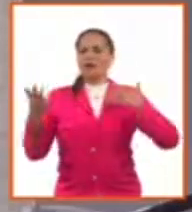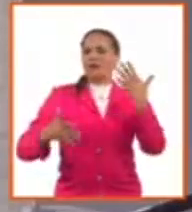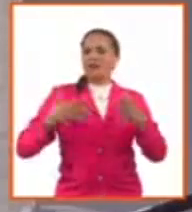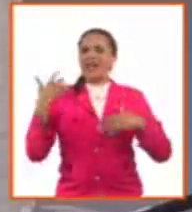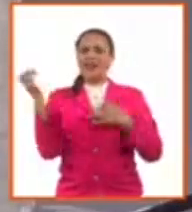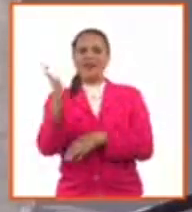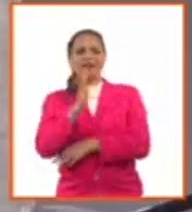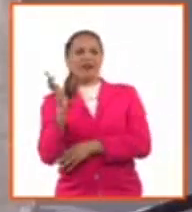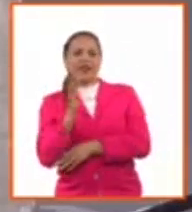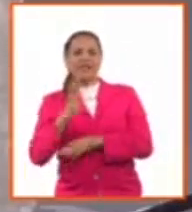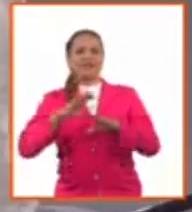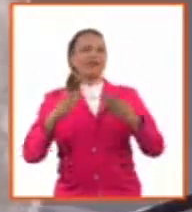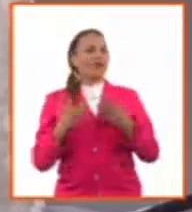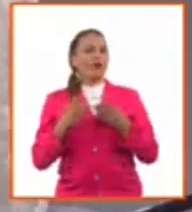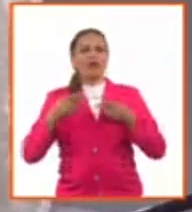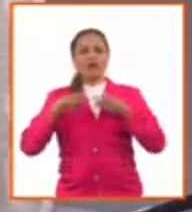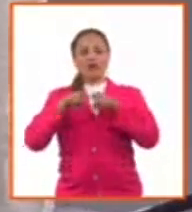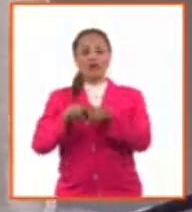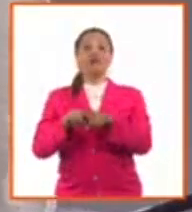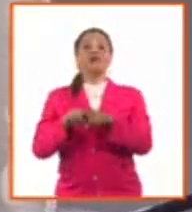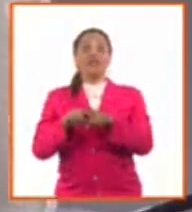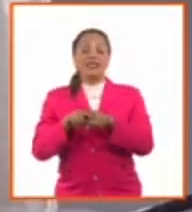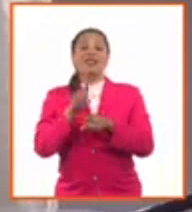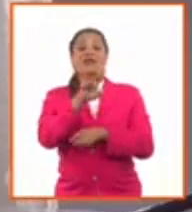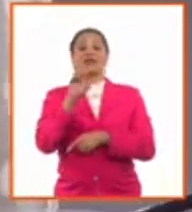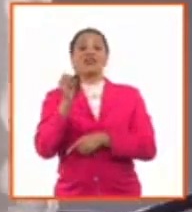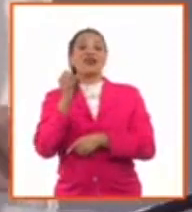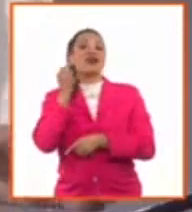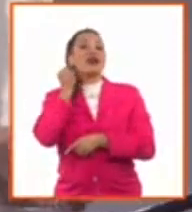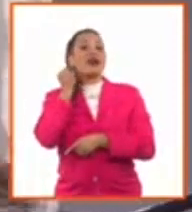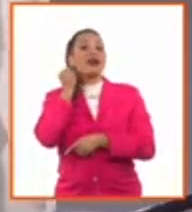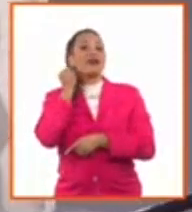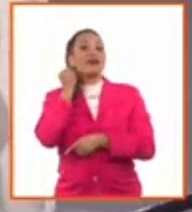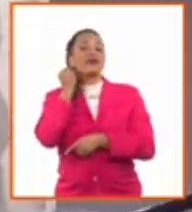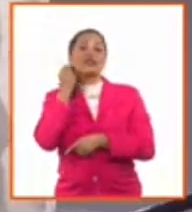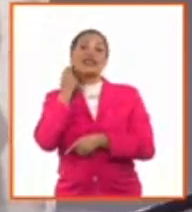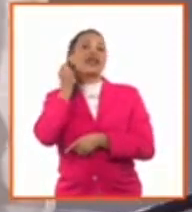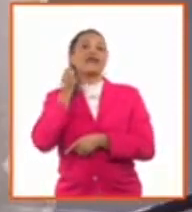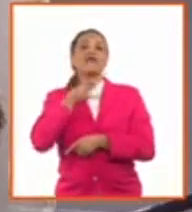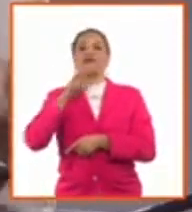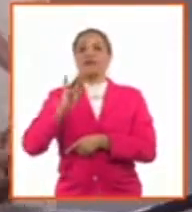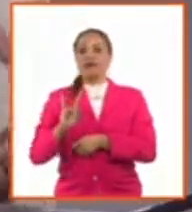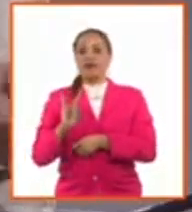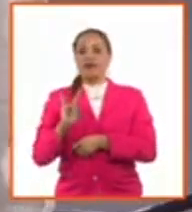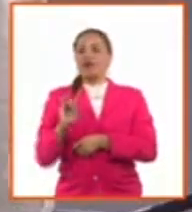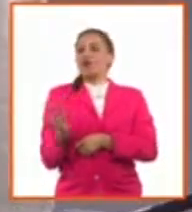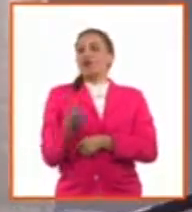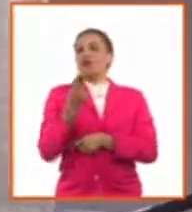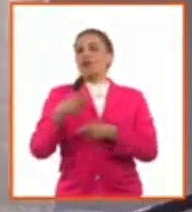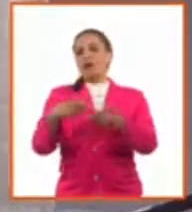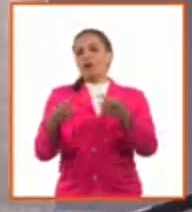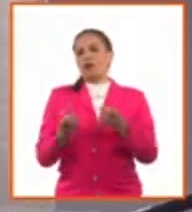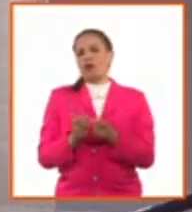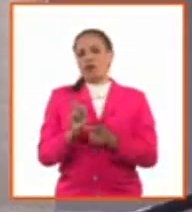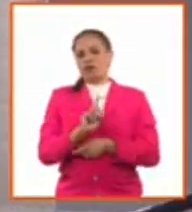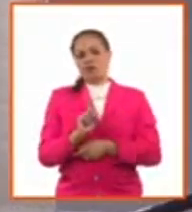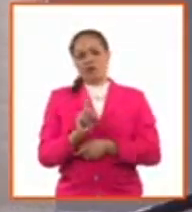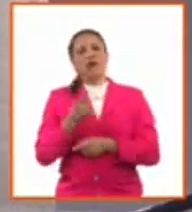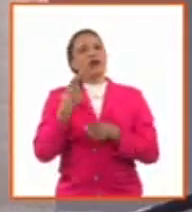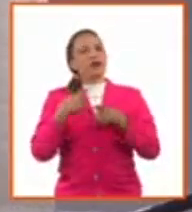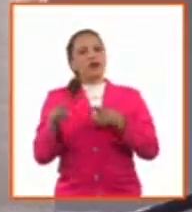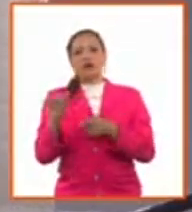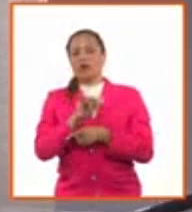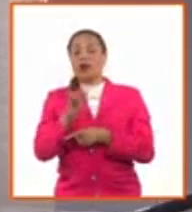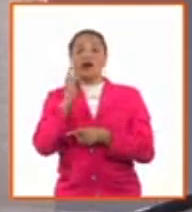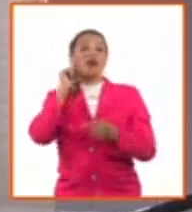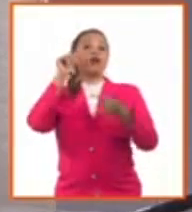llegamos con total entusiasmo a este centenario de la FEU. Como bien decías, no se reduce solamente al Congreso, aunque efectivamente